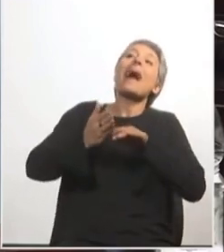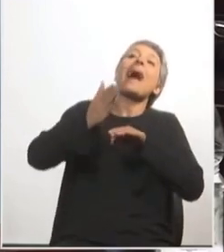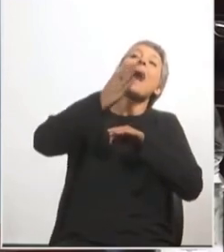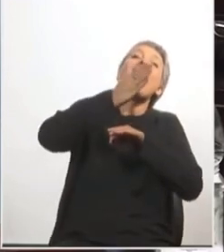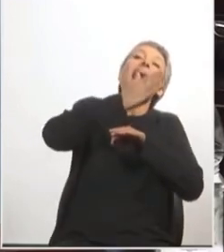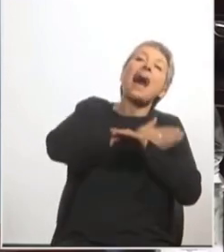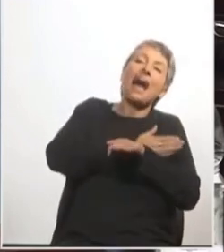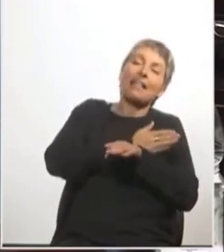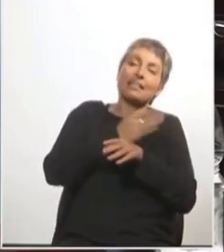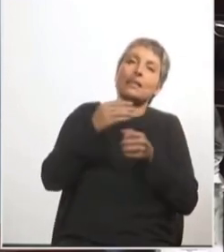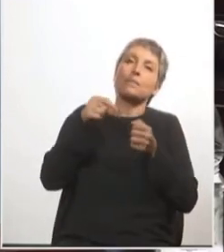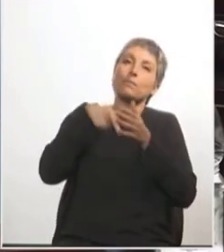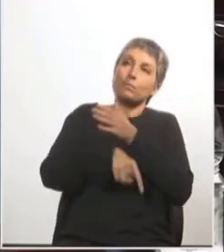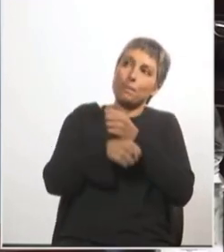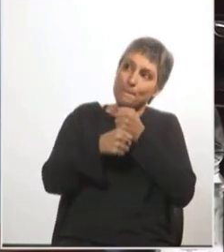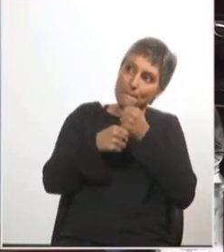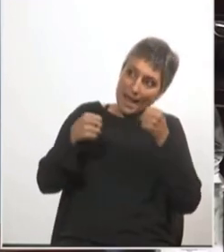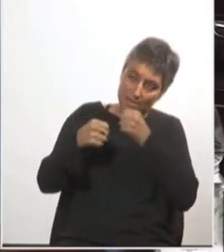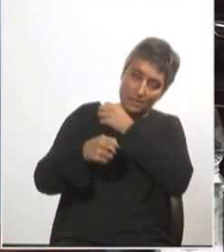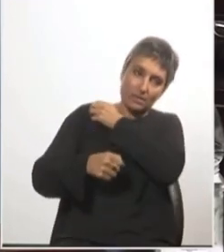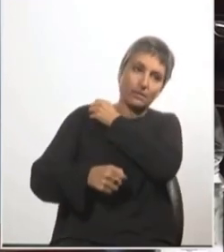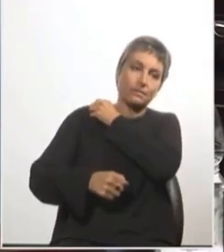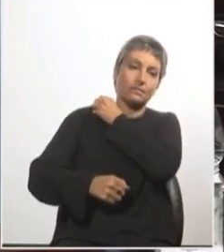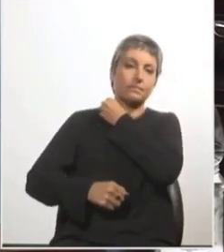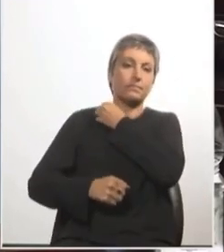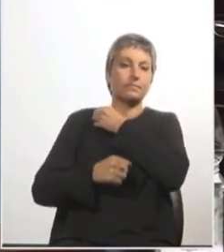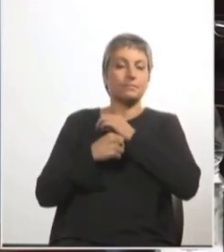con otra profundidad.